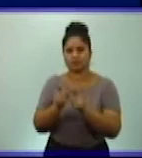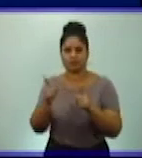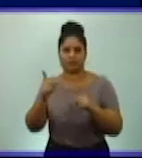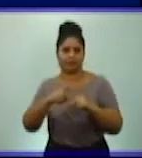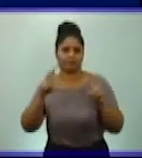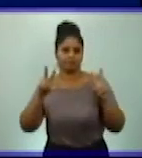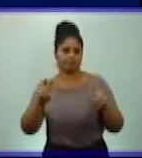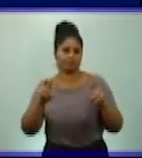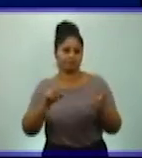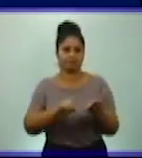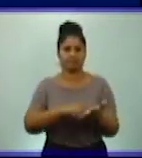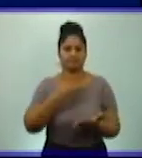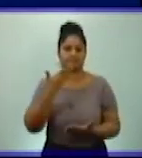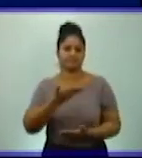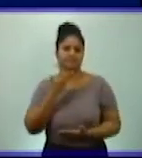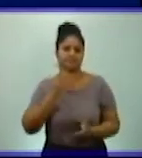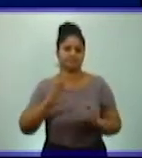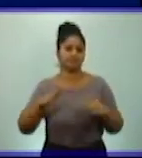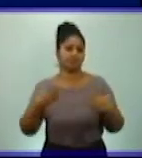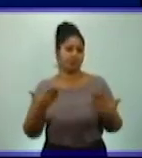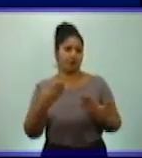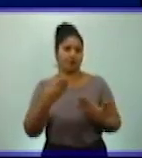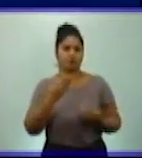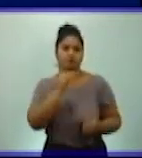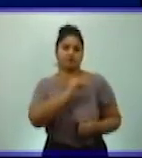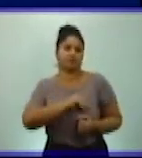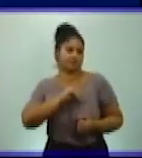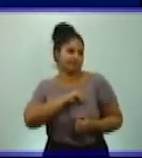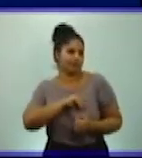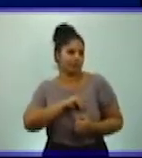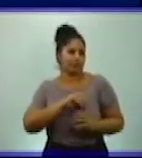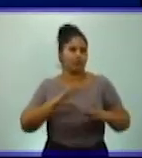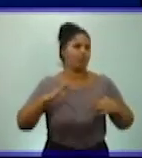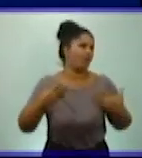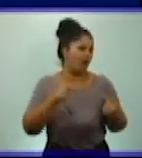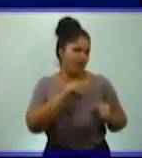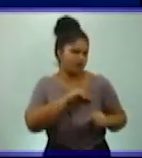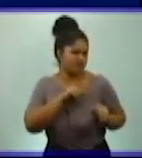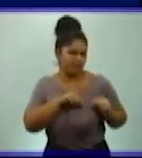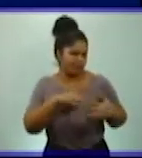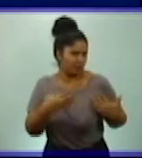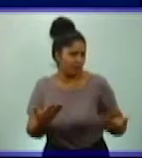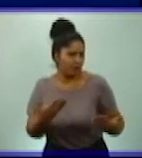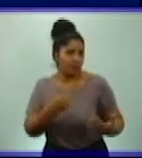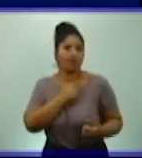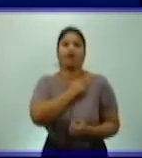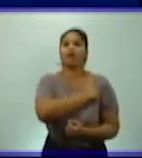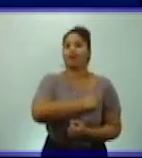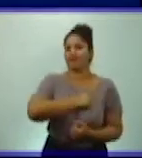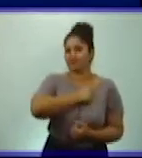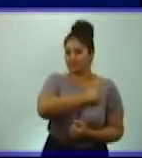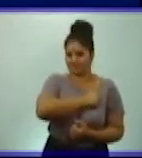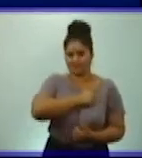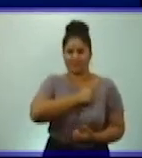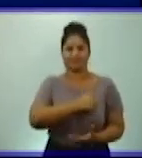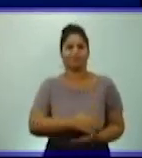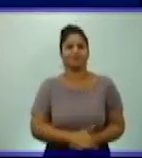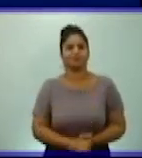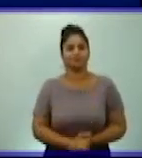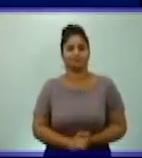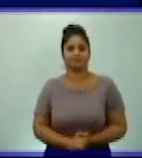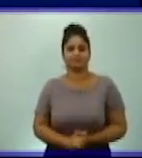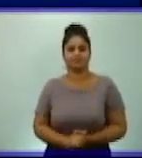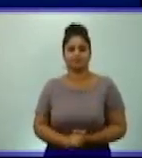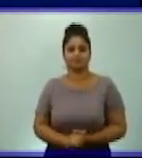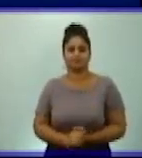sentimiento amoroso. Eso está claro. Incluso en su libro comienza diciendo que en la página